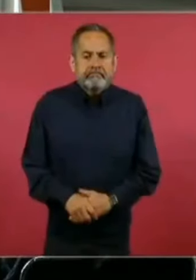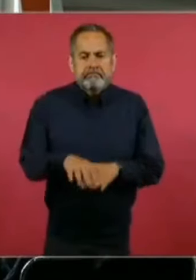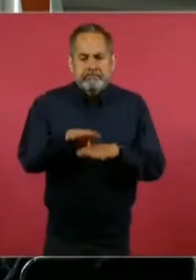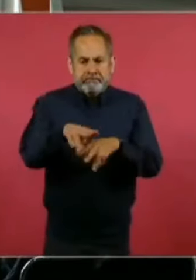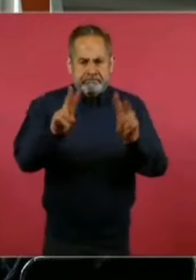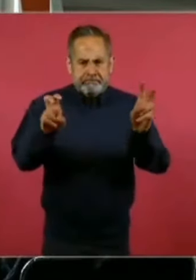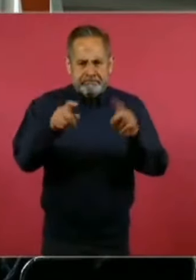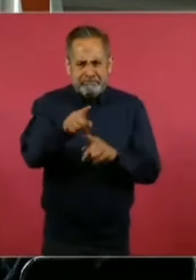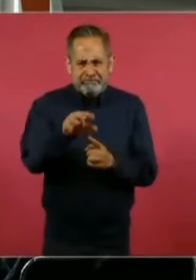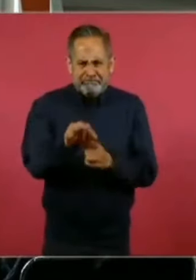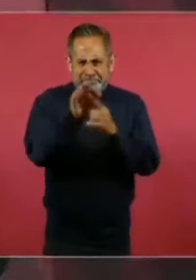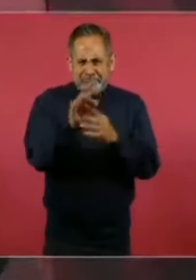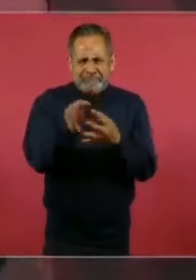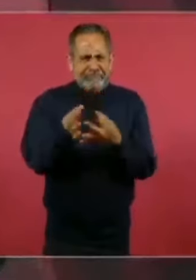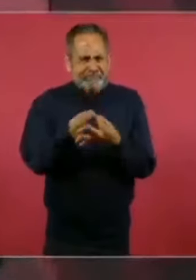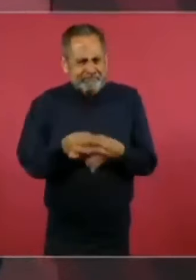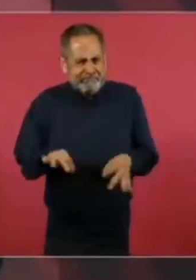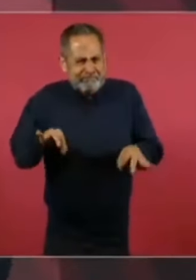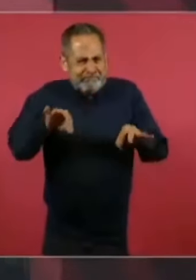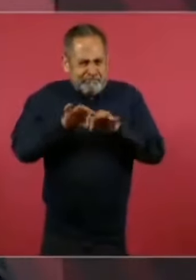porque...